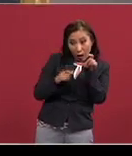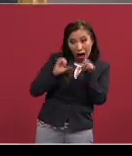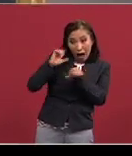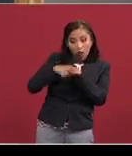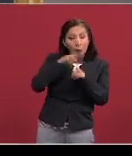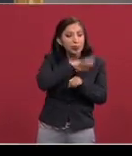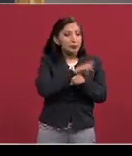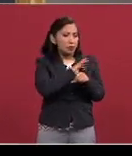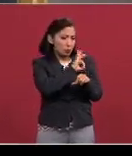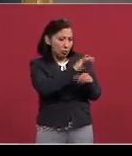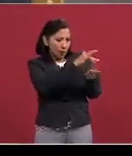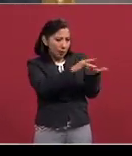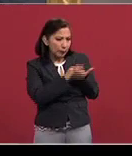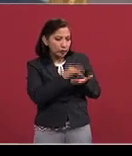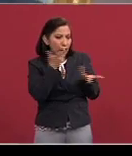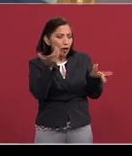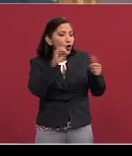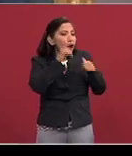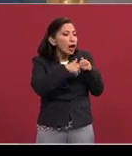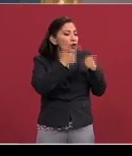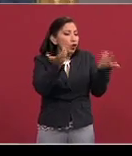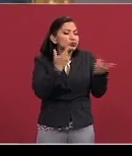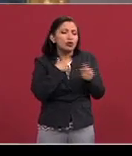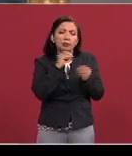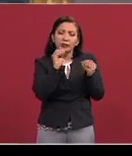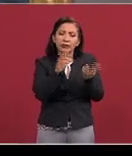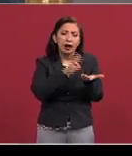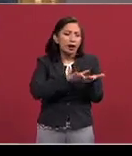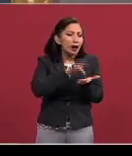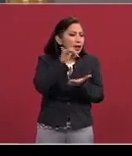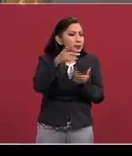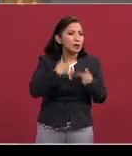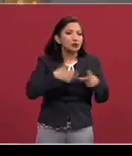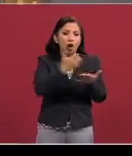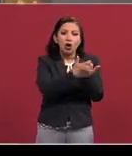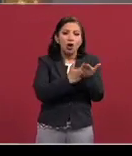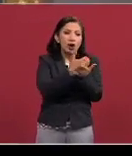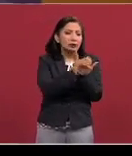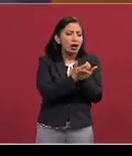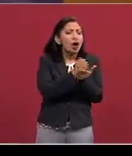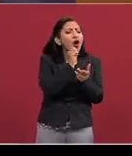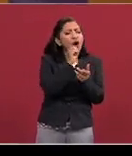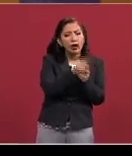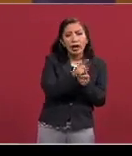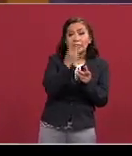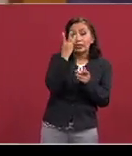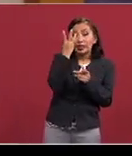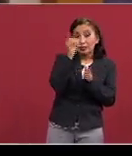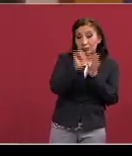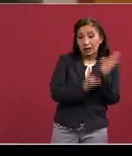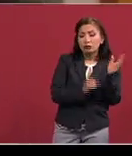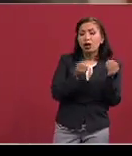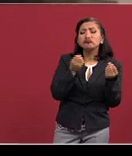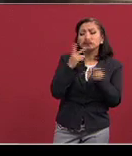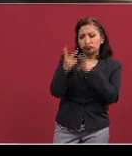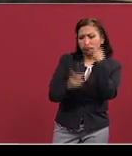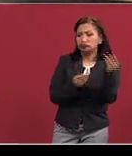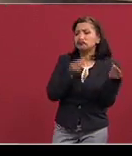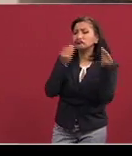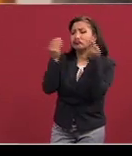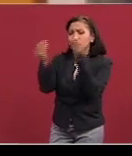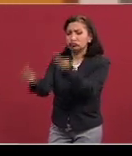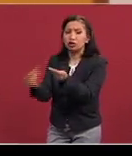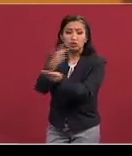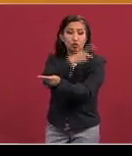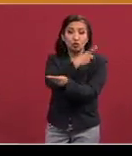a los privados. Y yo agradezco profundamente a aquellos coleccionistas que se desprenden durante 3 meses de